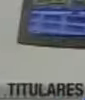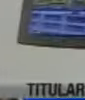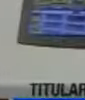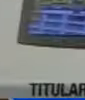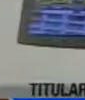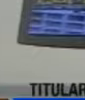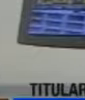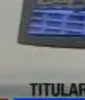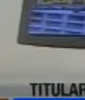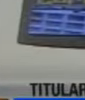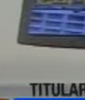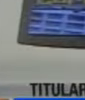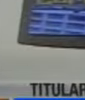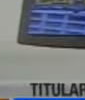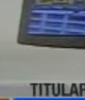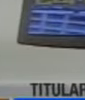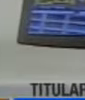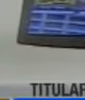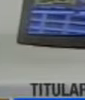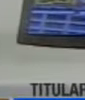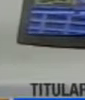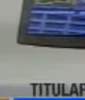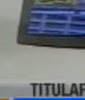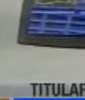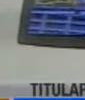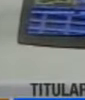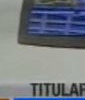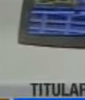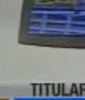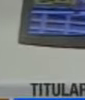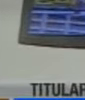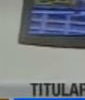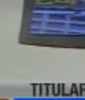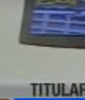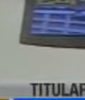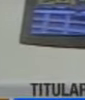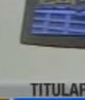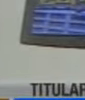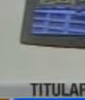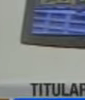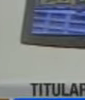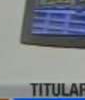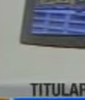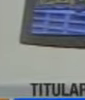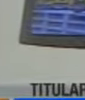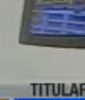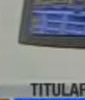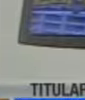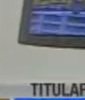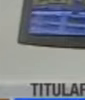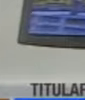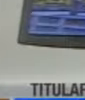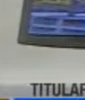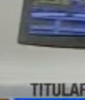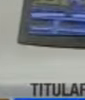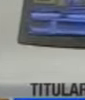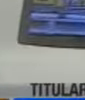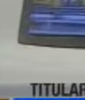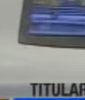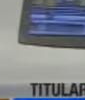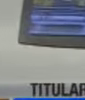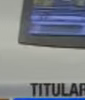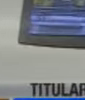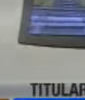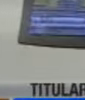Y en corto, conozca las medidas de seguridad para el concierto de Paul McCartney. Y además, Alberto Plaza ya tiene su disco